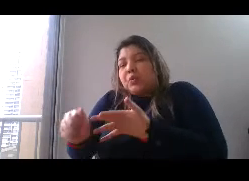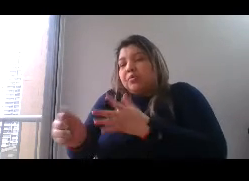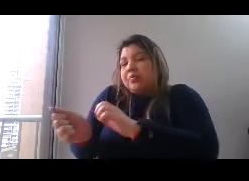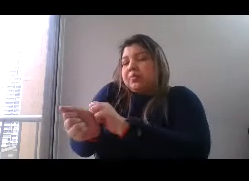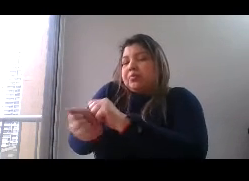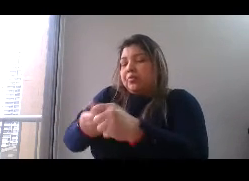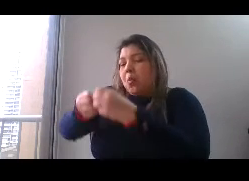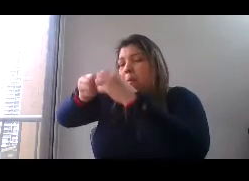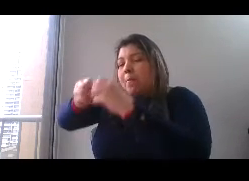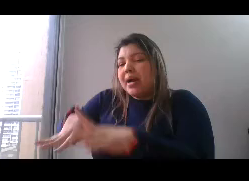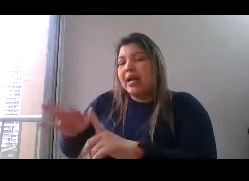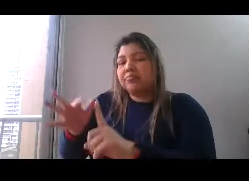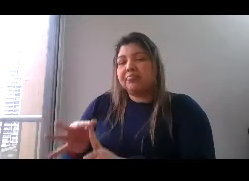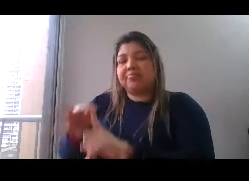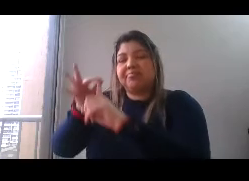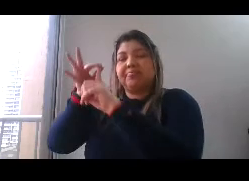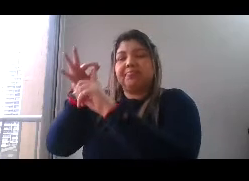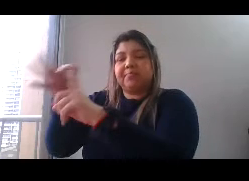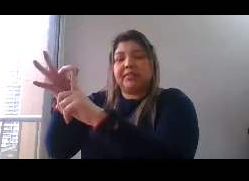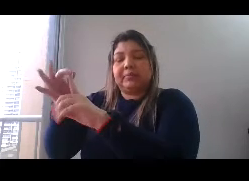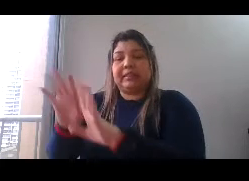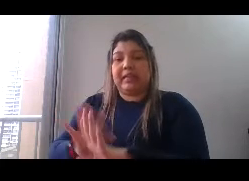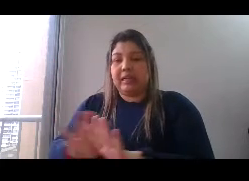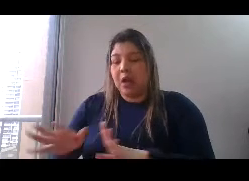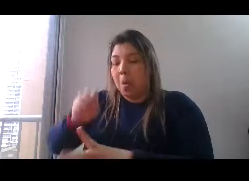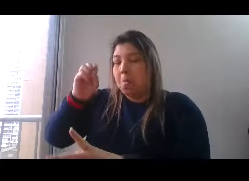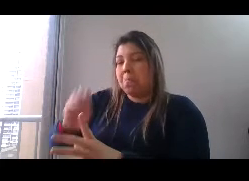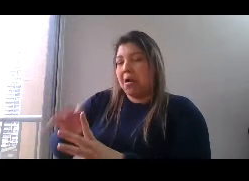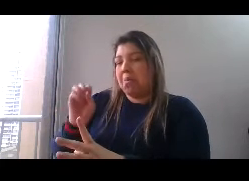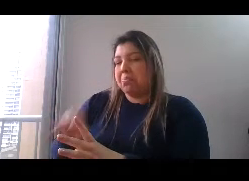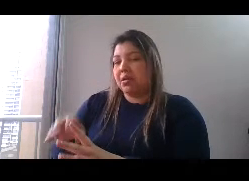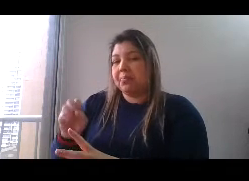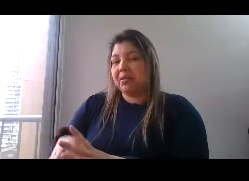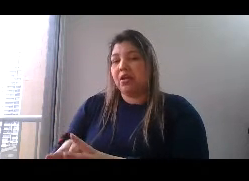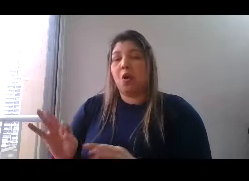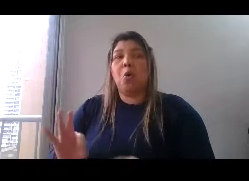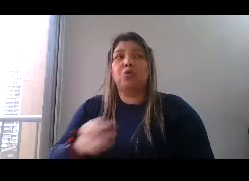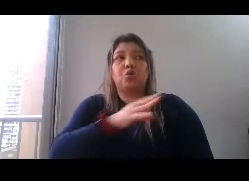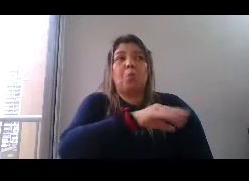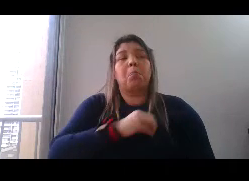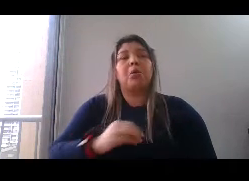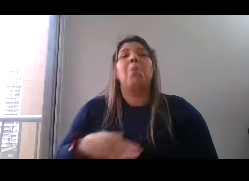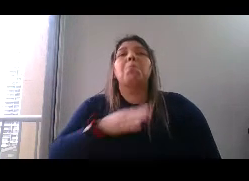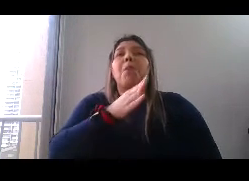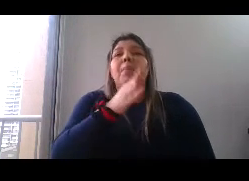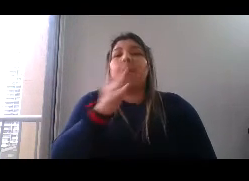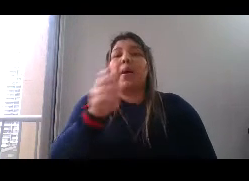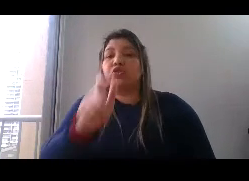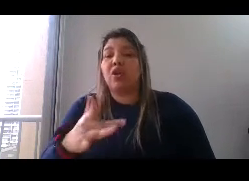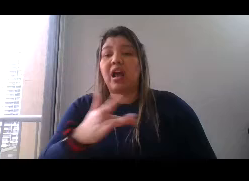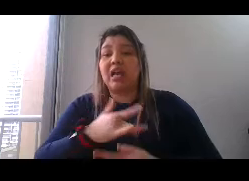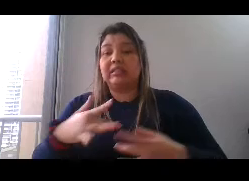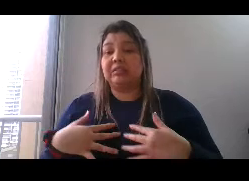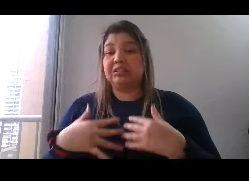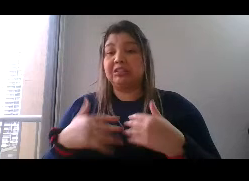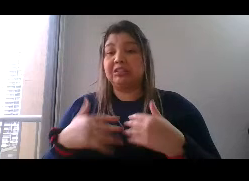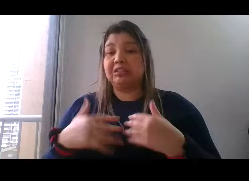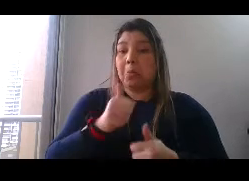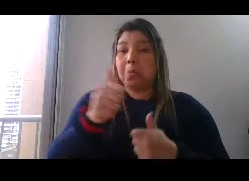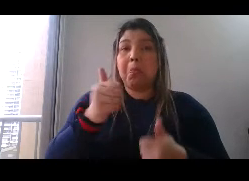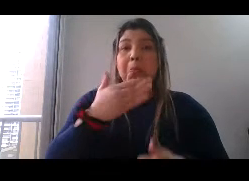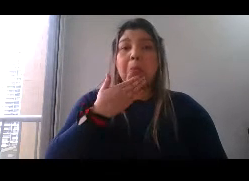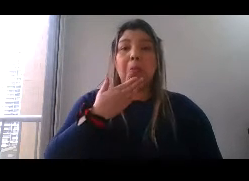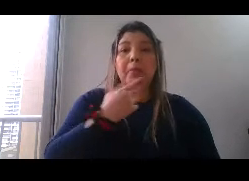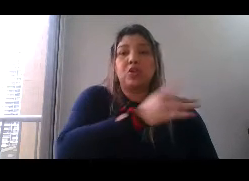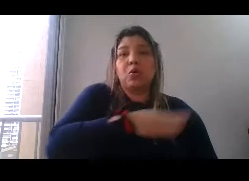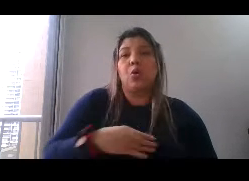elementos donde atiende pacientes con COVID-19 en otras áreas donde no tiene pacientes con diagnóstico de COVID-19, porque